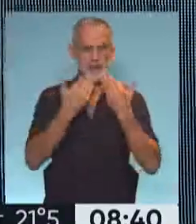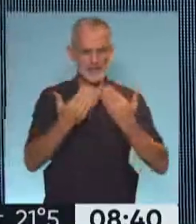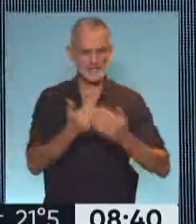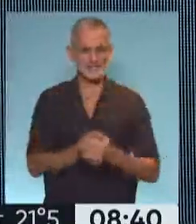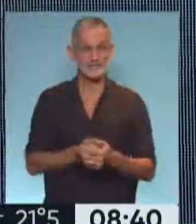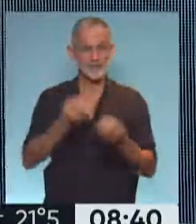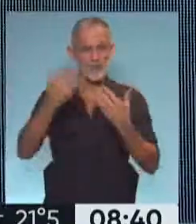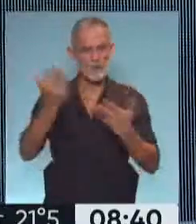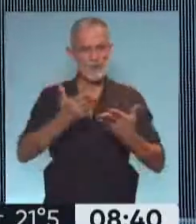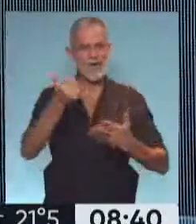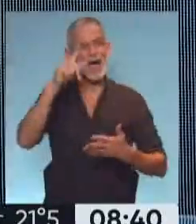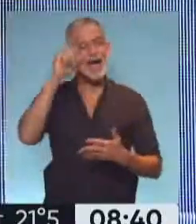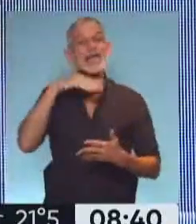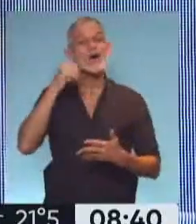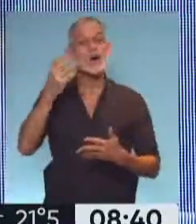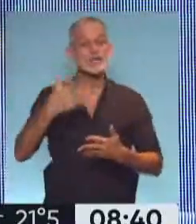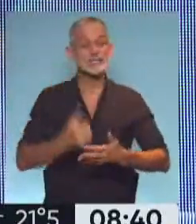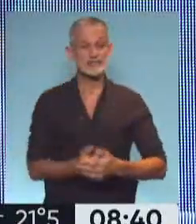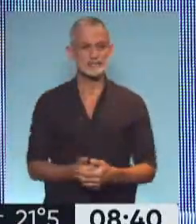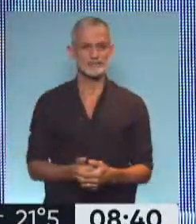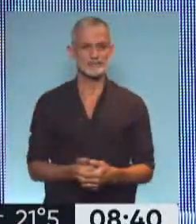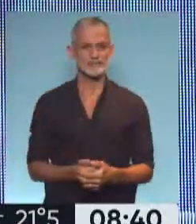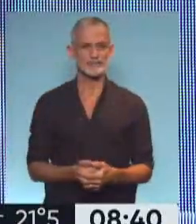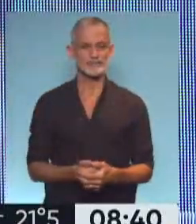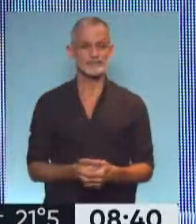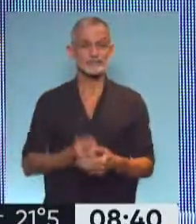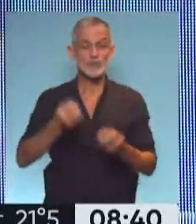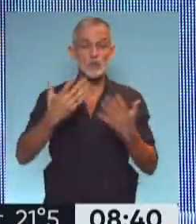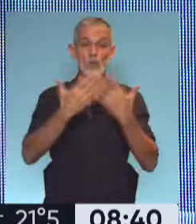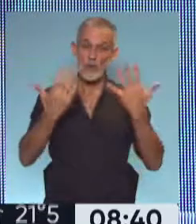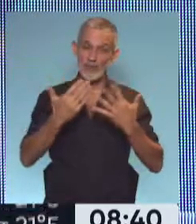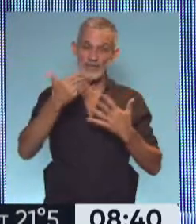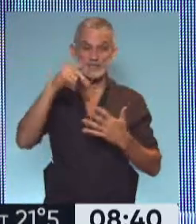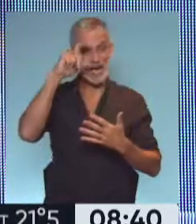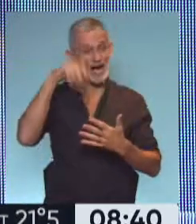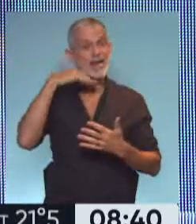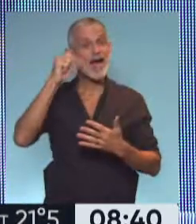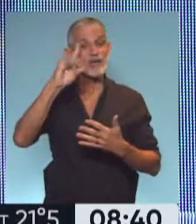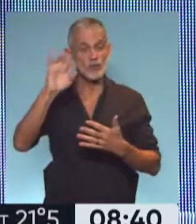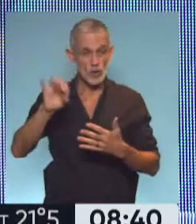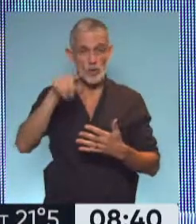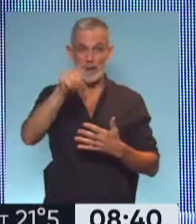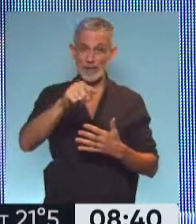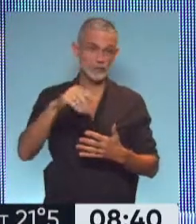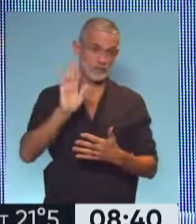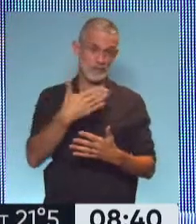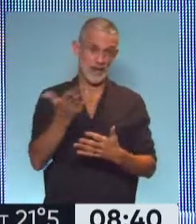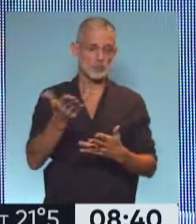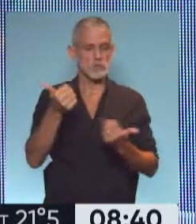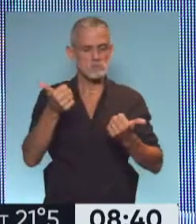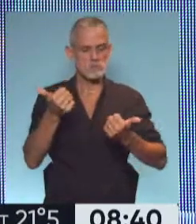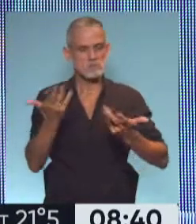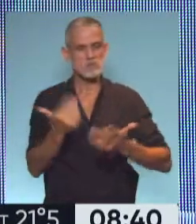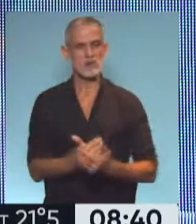A darle la bienvenida. Alejito, ¿cómo estás? Bienvenido. Muy buenos días, Alejandro, para vos y para todos. Bien. ¿Cómo va? Muy